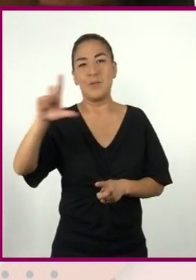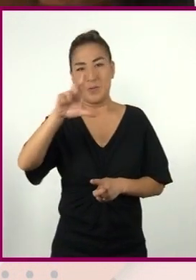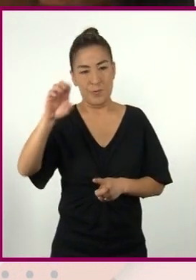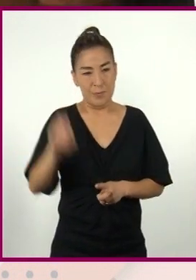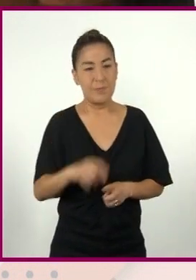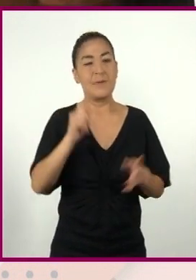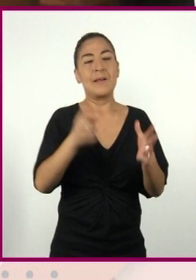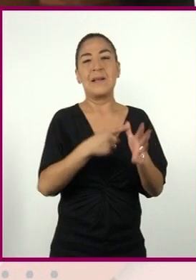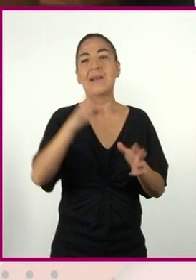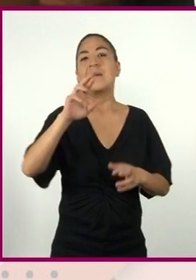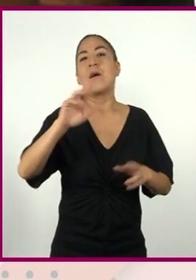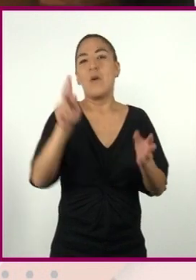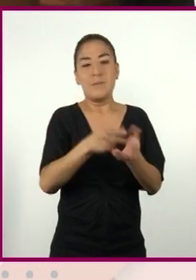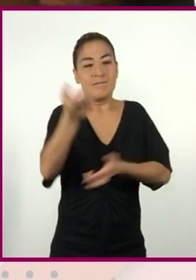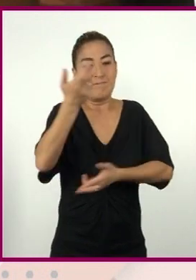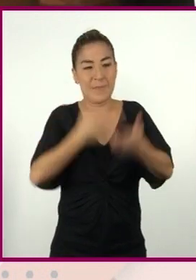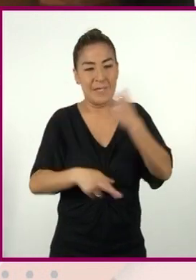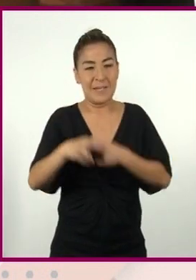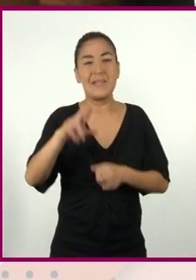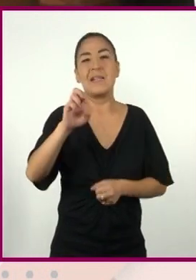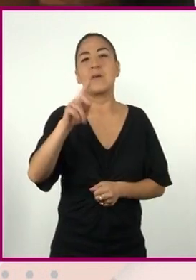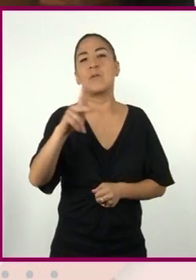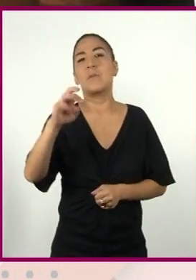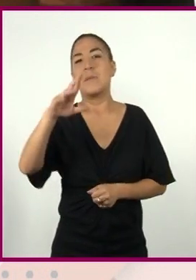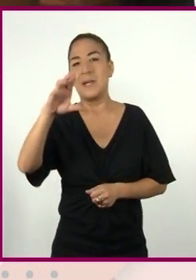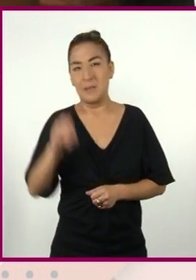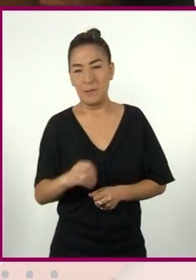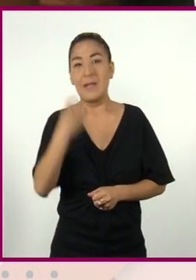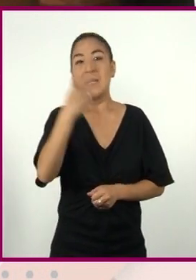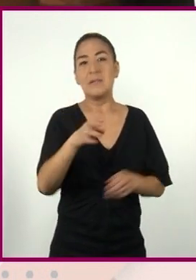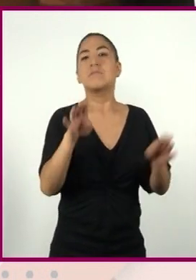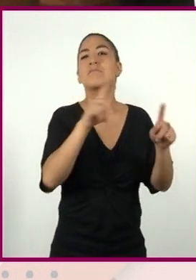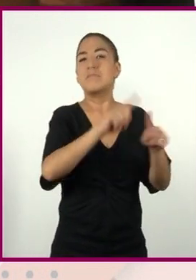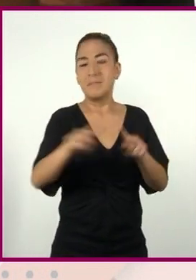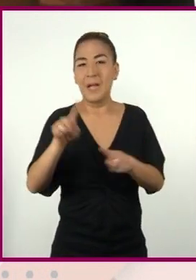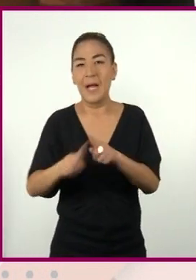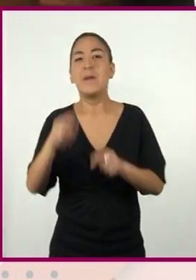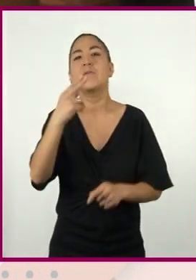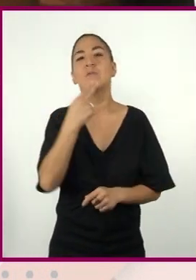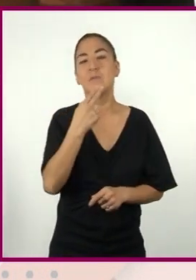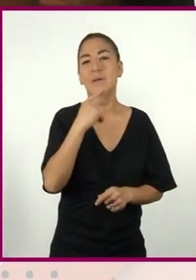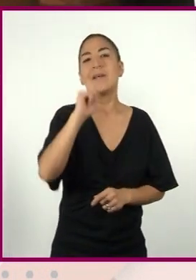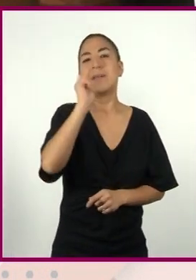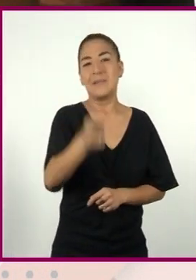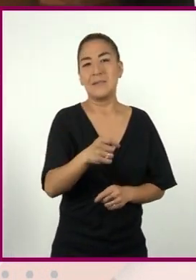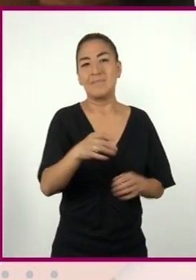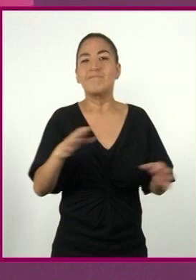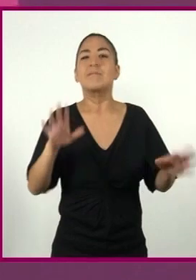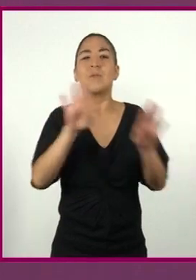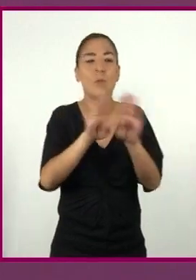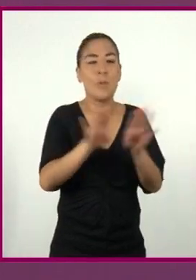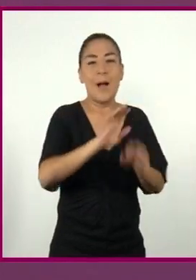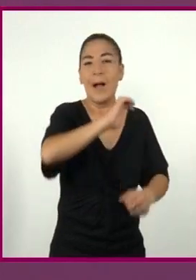todos ellos en pretérito perfecto simple, es decir, acciones terminadas.